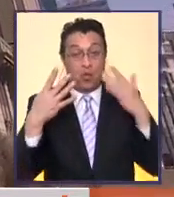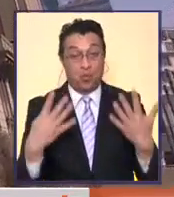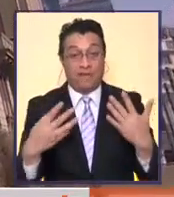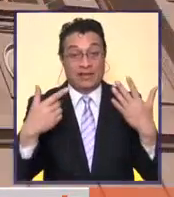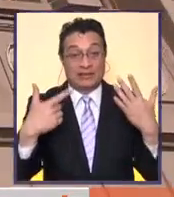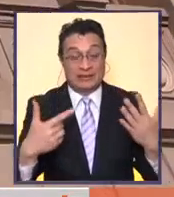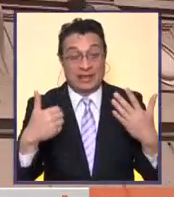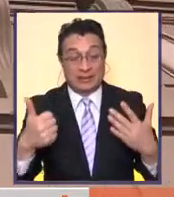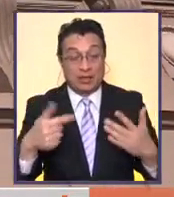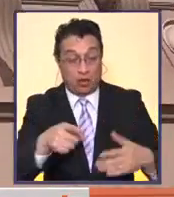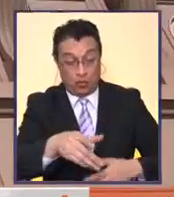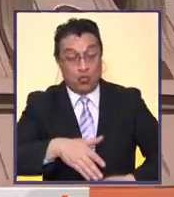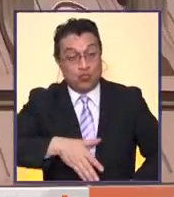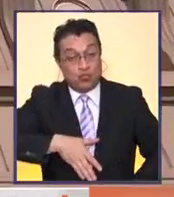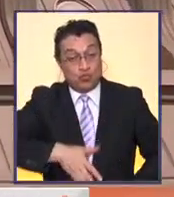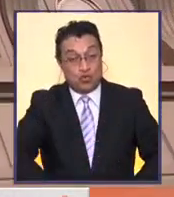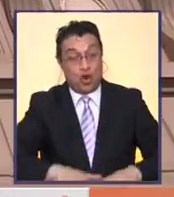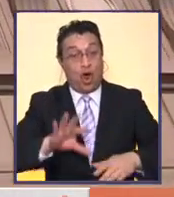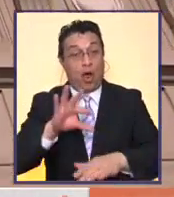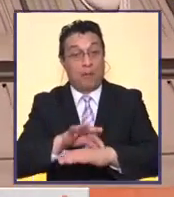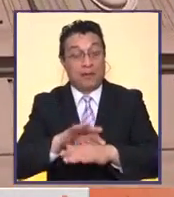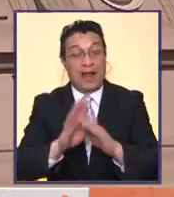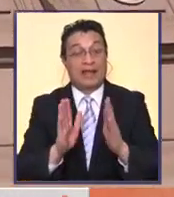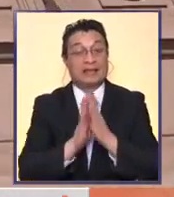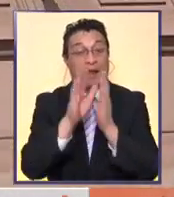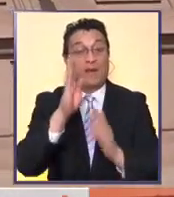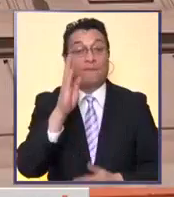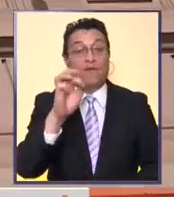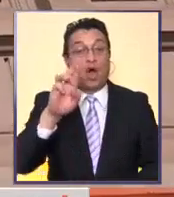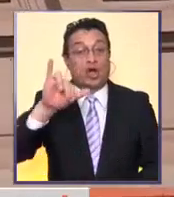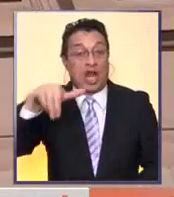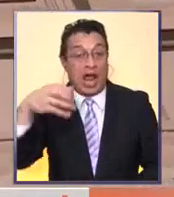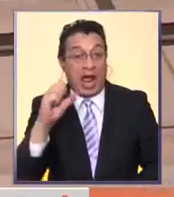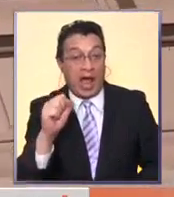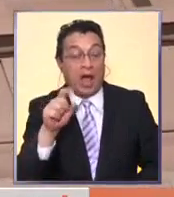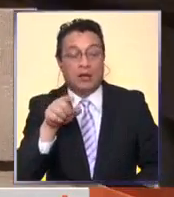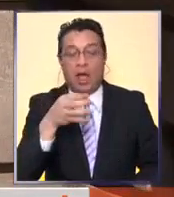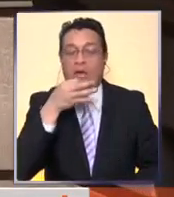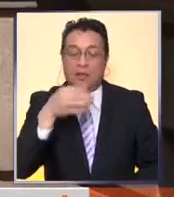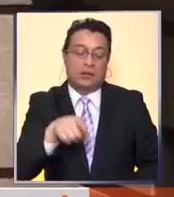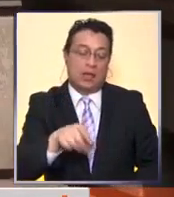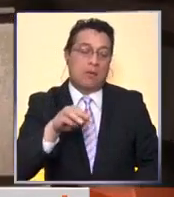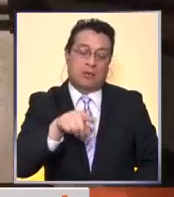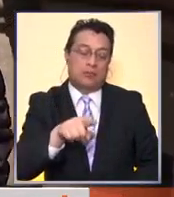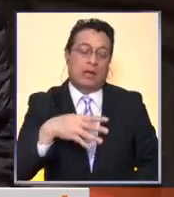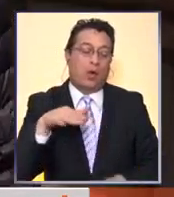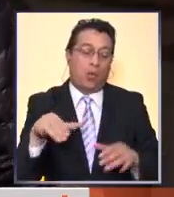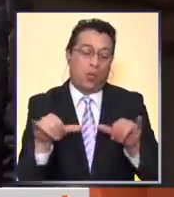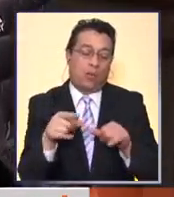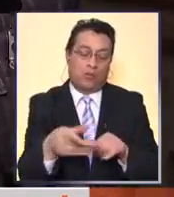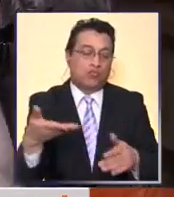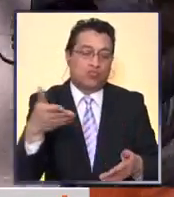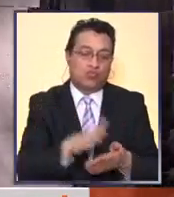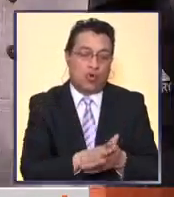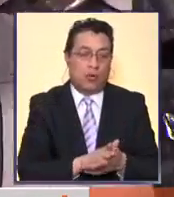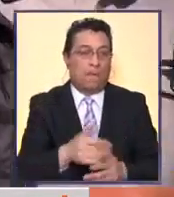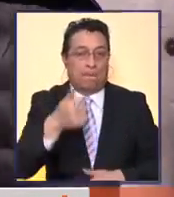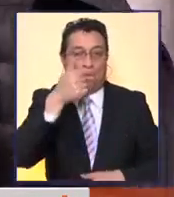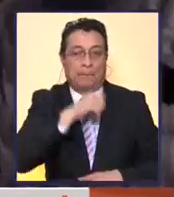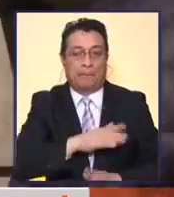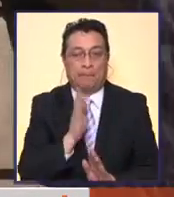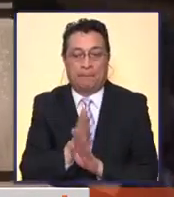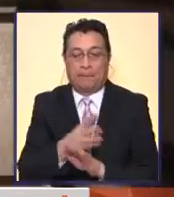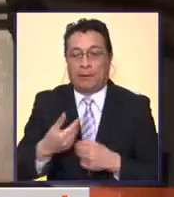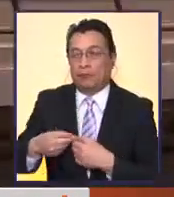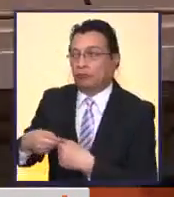Jeremy nació. En el hospital San Borja, a su madre le dijeron que el niño había muerto. En paralelo, era entregado en adopción a una